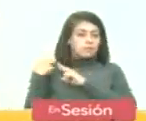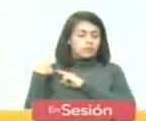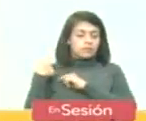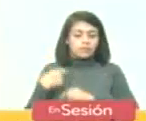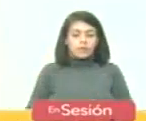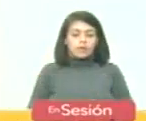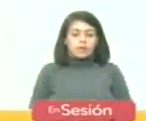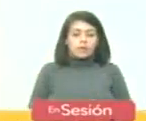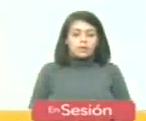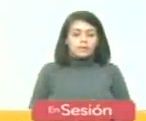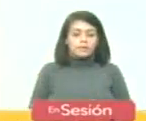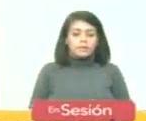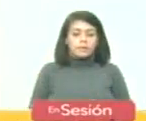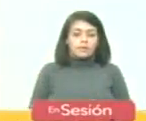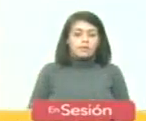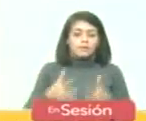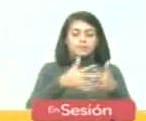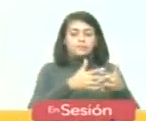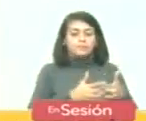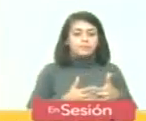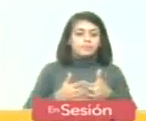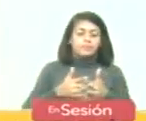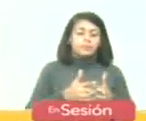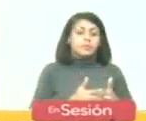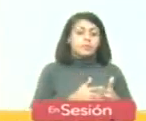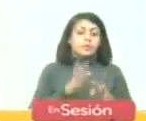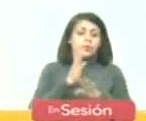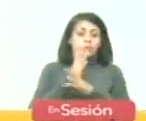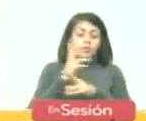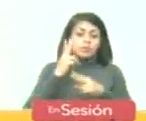Representantes. Estados Unidos está jugando con candela.